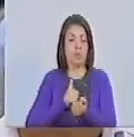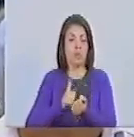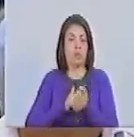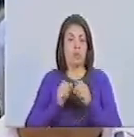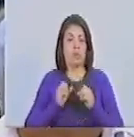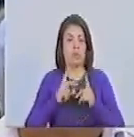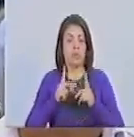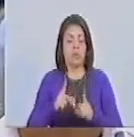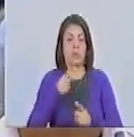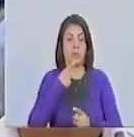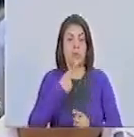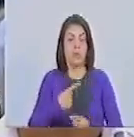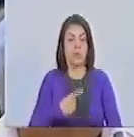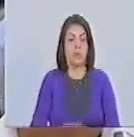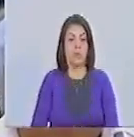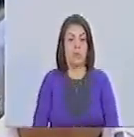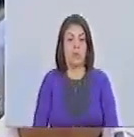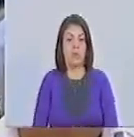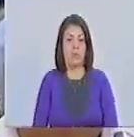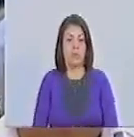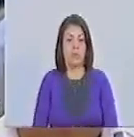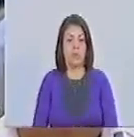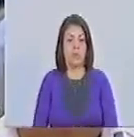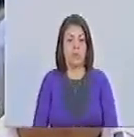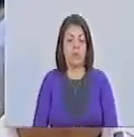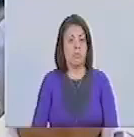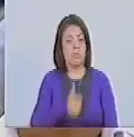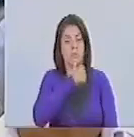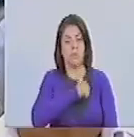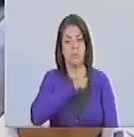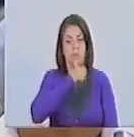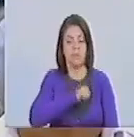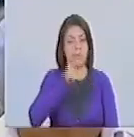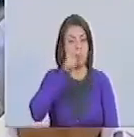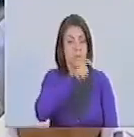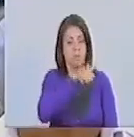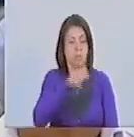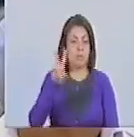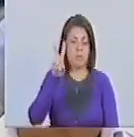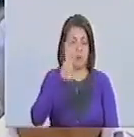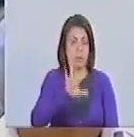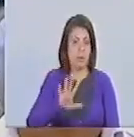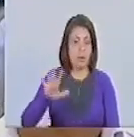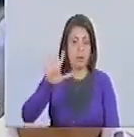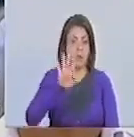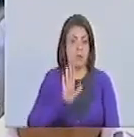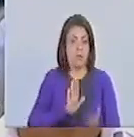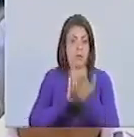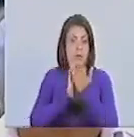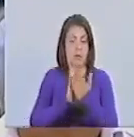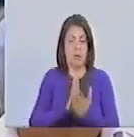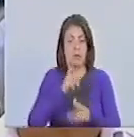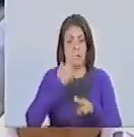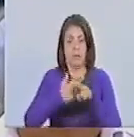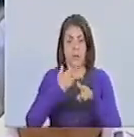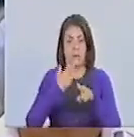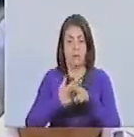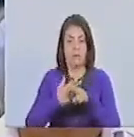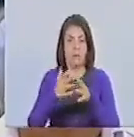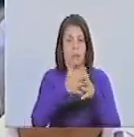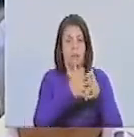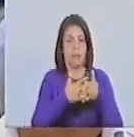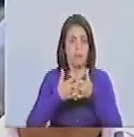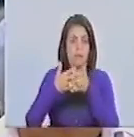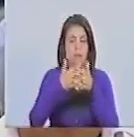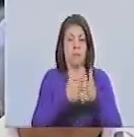la oportunidad para destacar la resistencia del pueblo venezolano frente a la amenaza imperial.